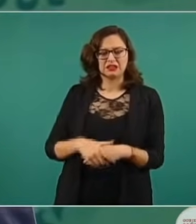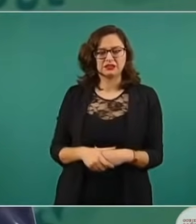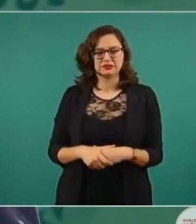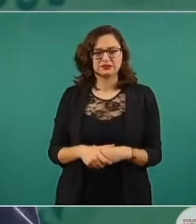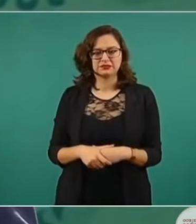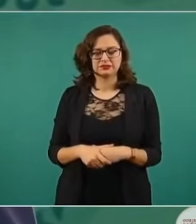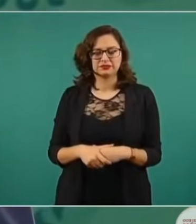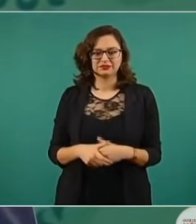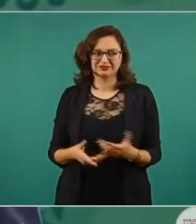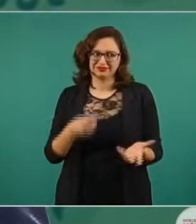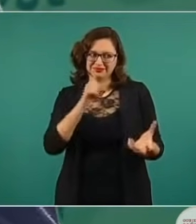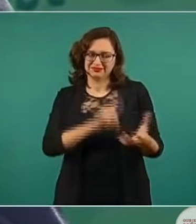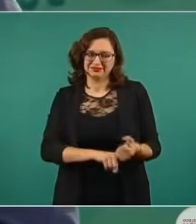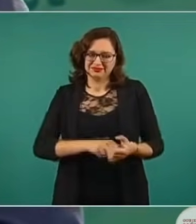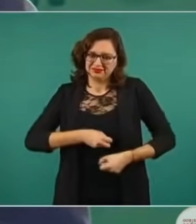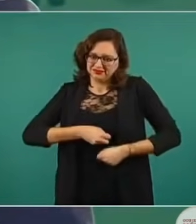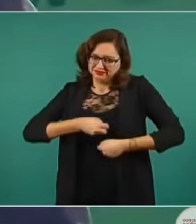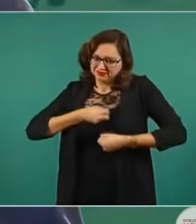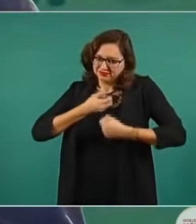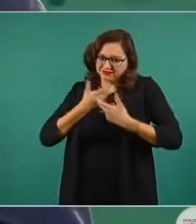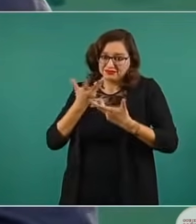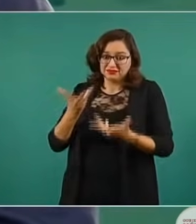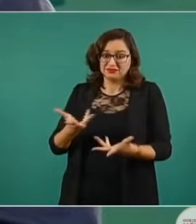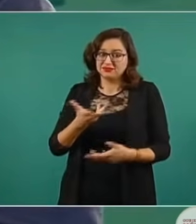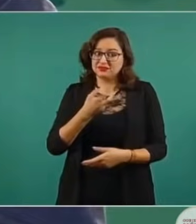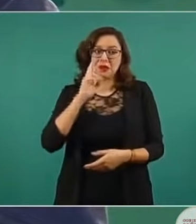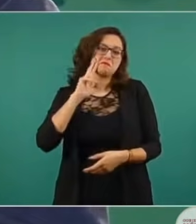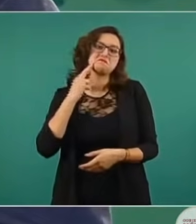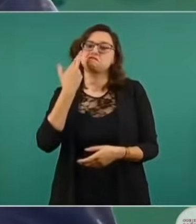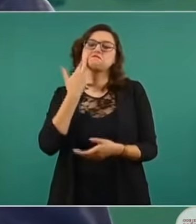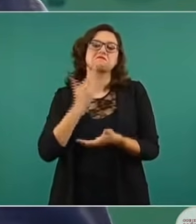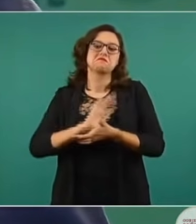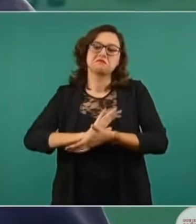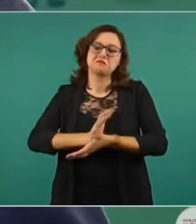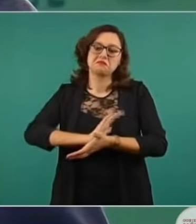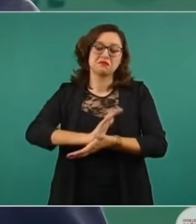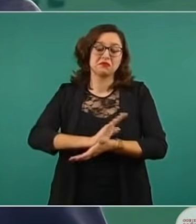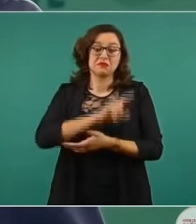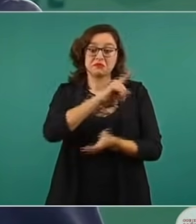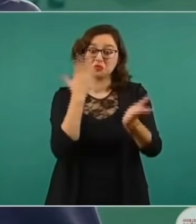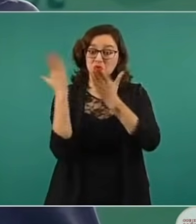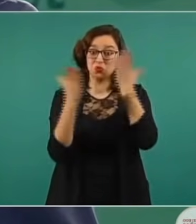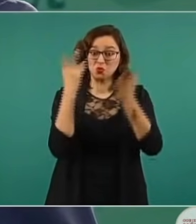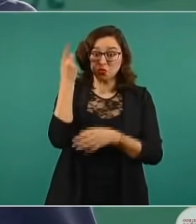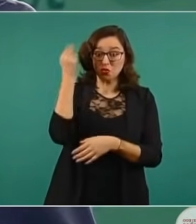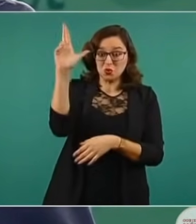y le sale pues su racismo, y es doctor